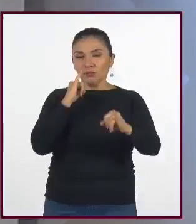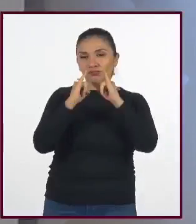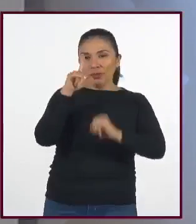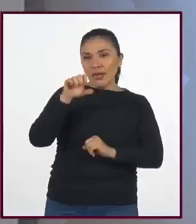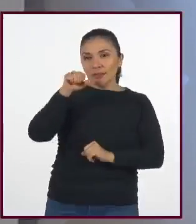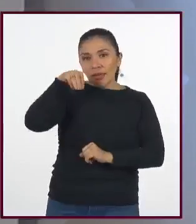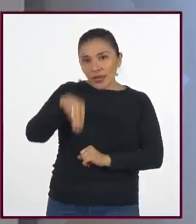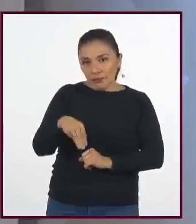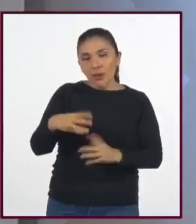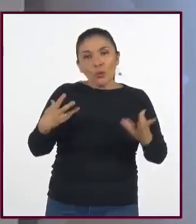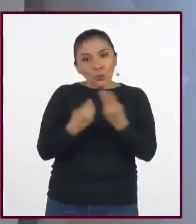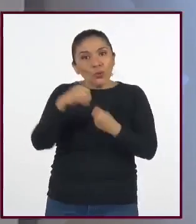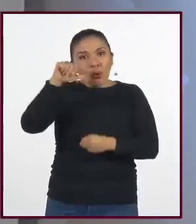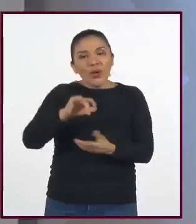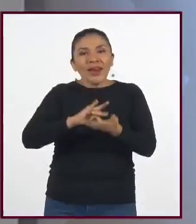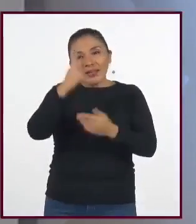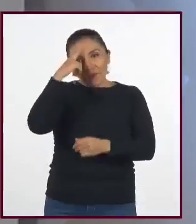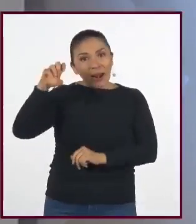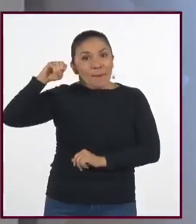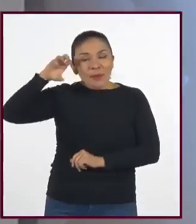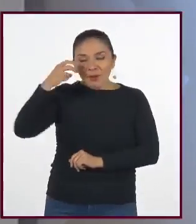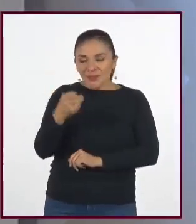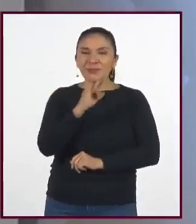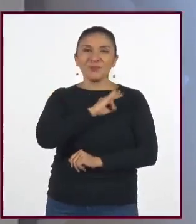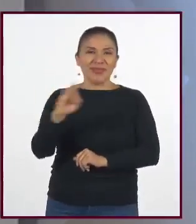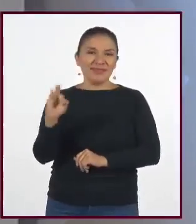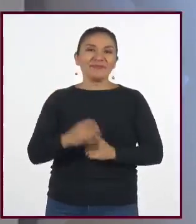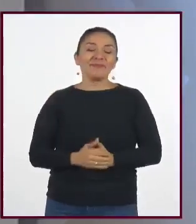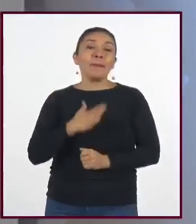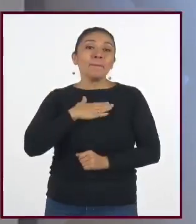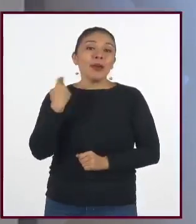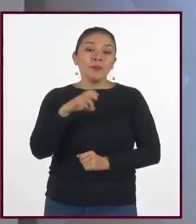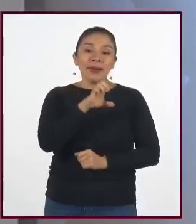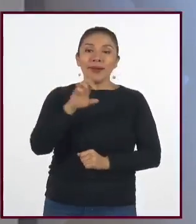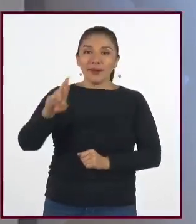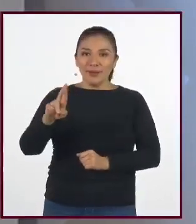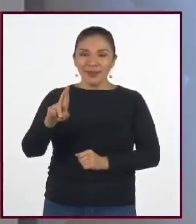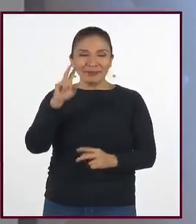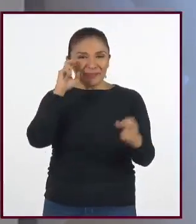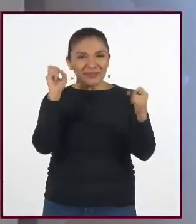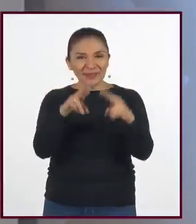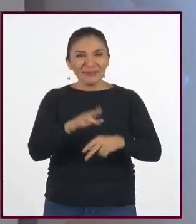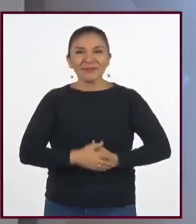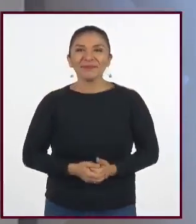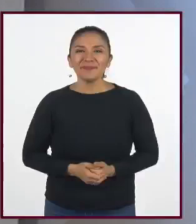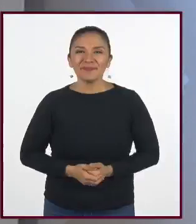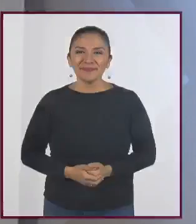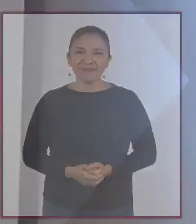señas mexicana por hacer posible esta transmisión. Soy Enrique Rodal. Hasta la próxima.